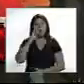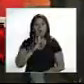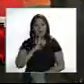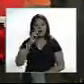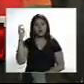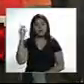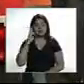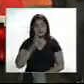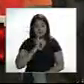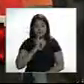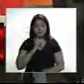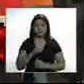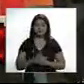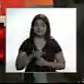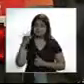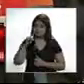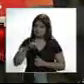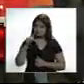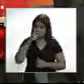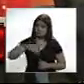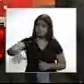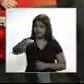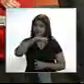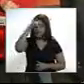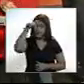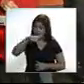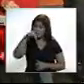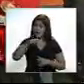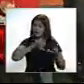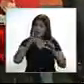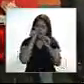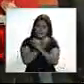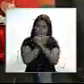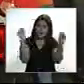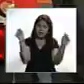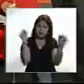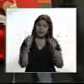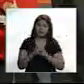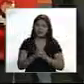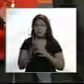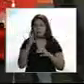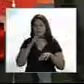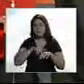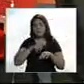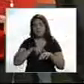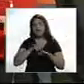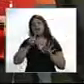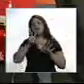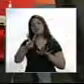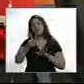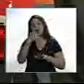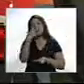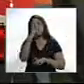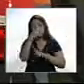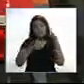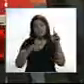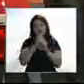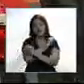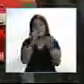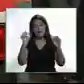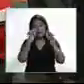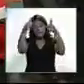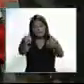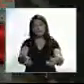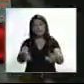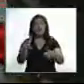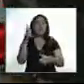Simón Bolívar. Acá el pueblo larense se encuentra desde muy temprano, aproximadamente a las 2:30 de la mañana, iniciando el